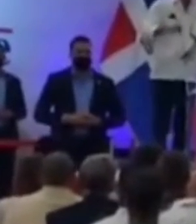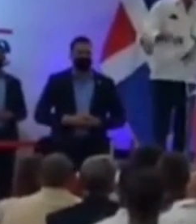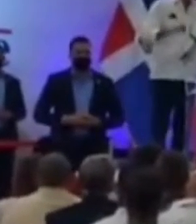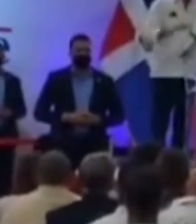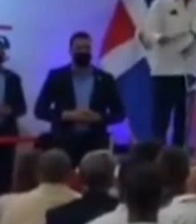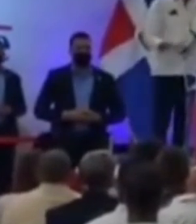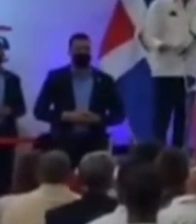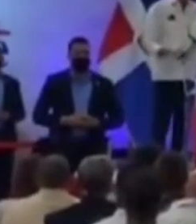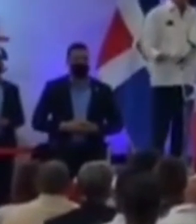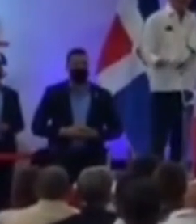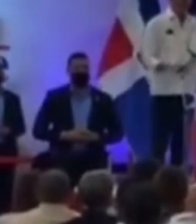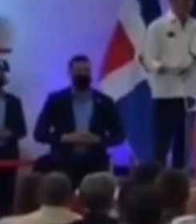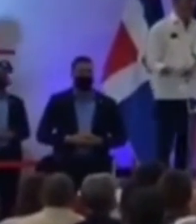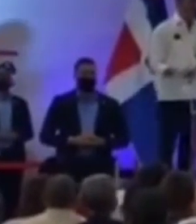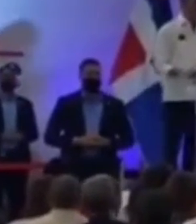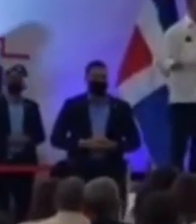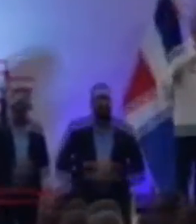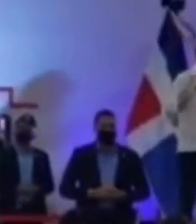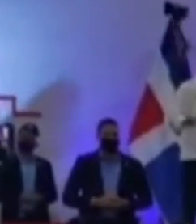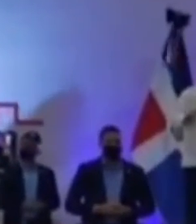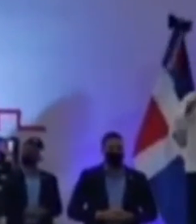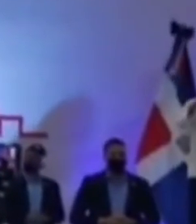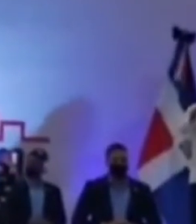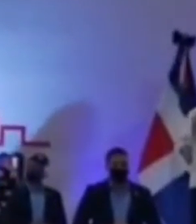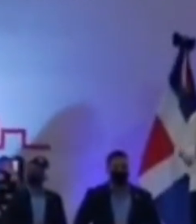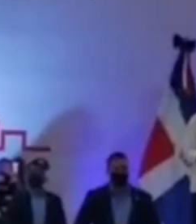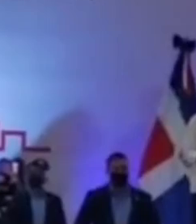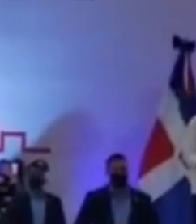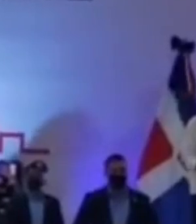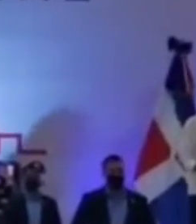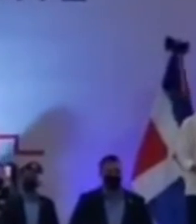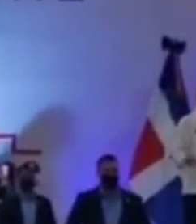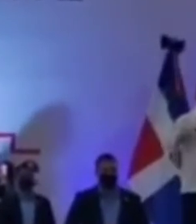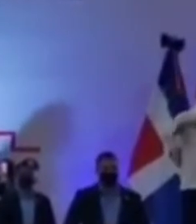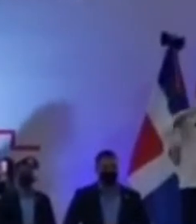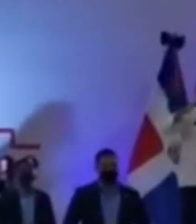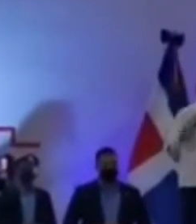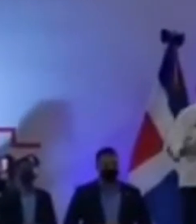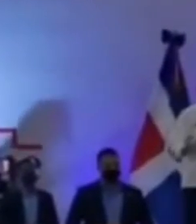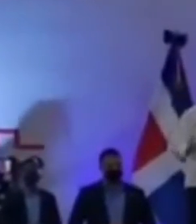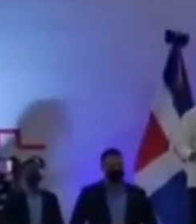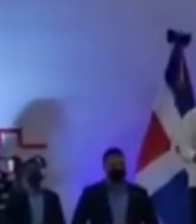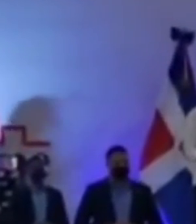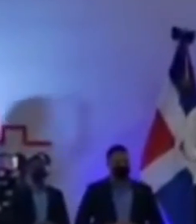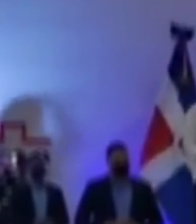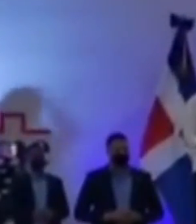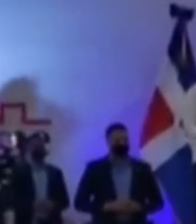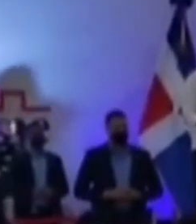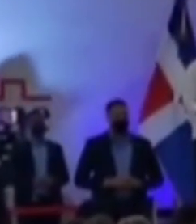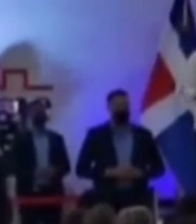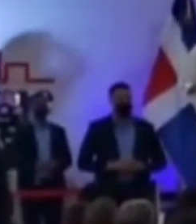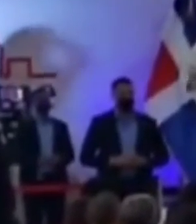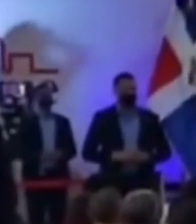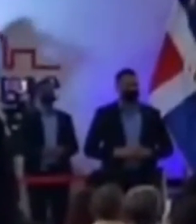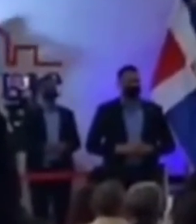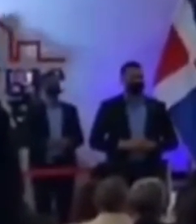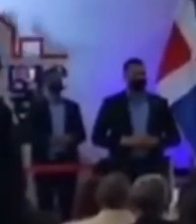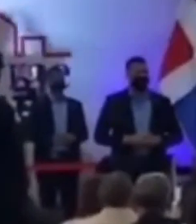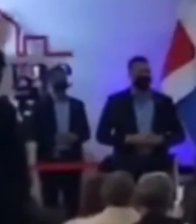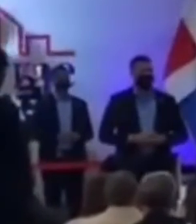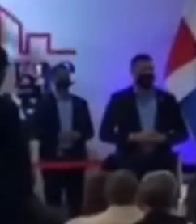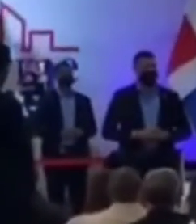sino en la economía afectando el empleo la actividad y el crecimiento de la propia estructura